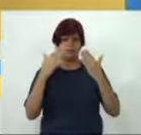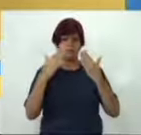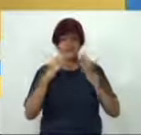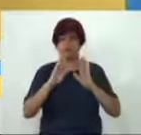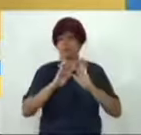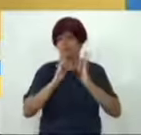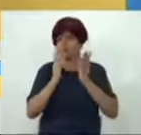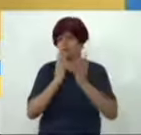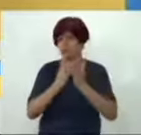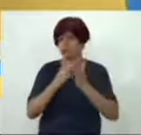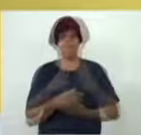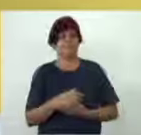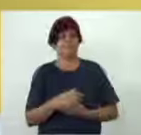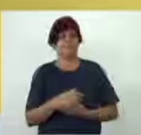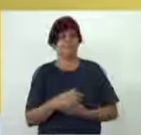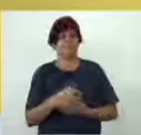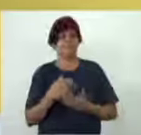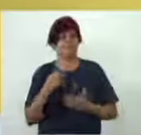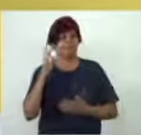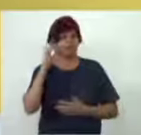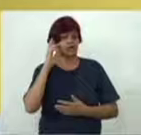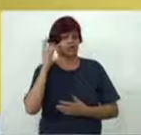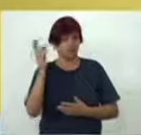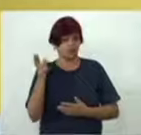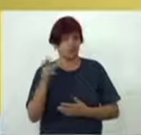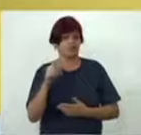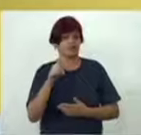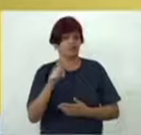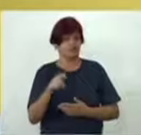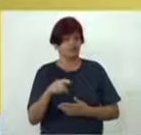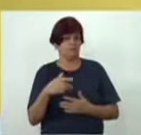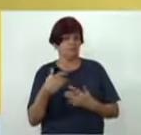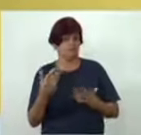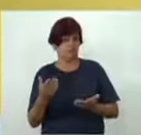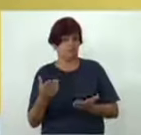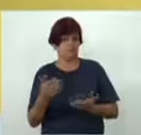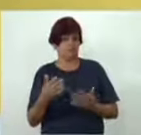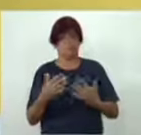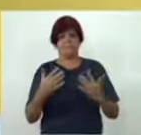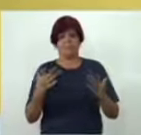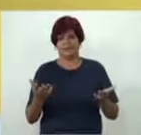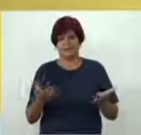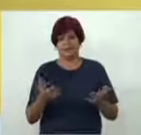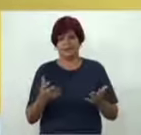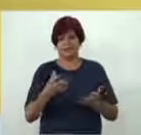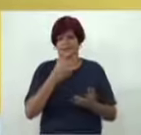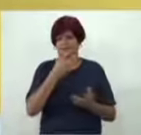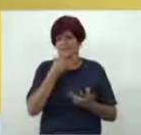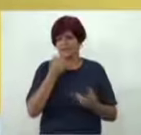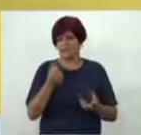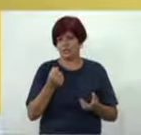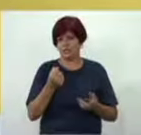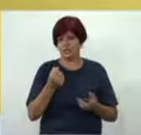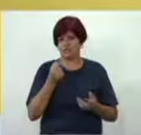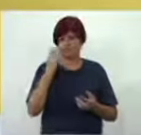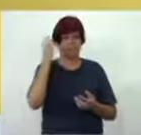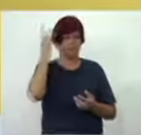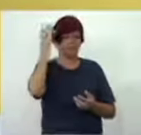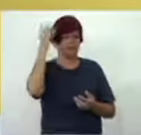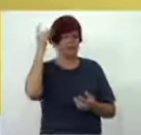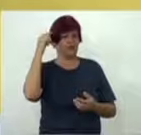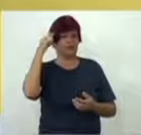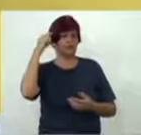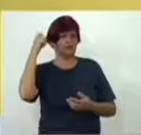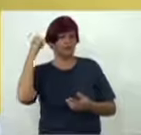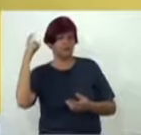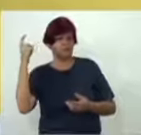durante el transcurso de ella? Recuerden que la motivación tiene que ser impactante, con elementos de fantasía,